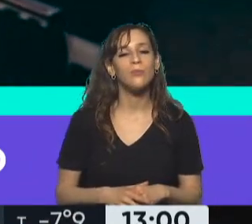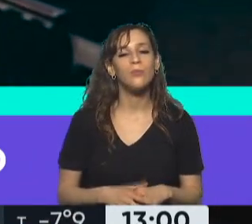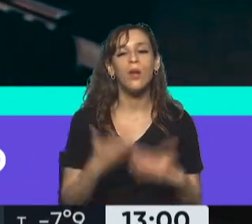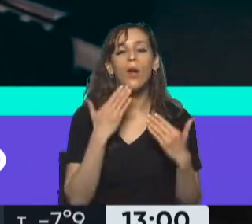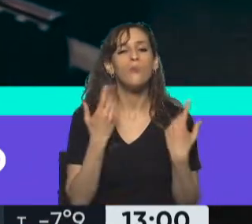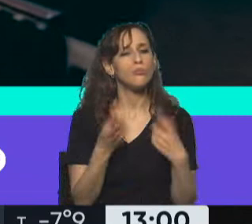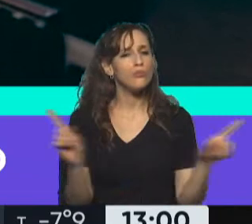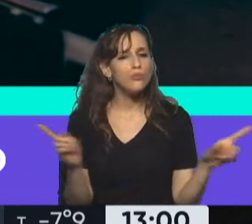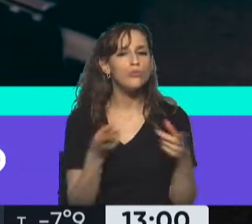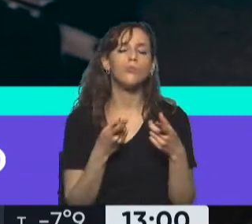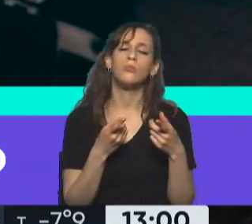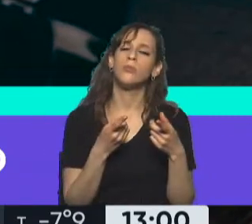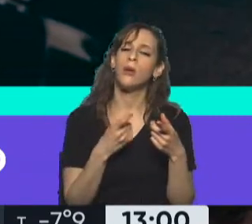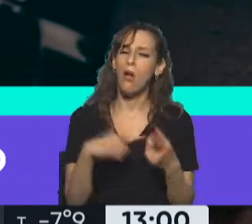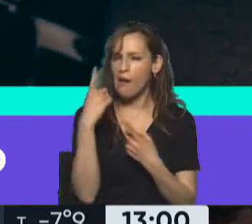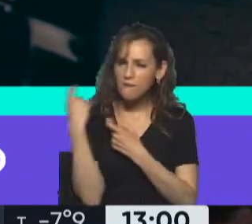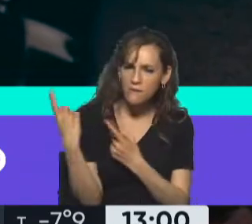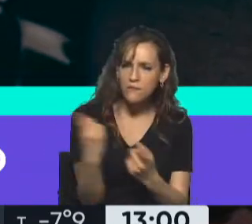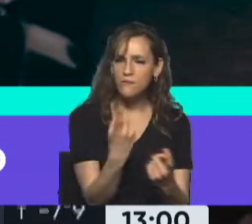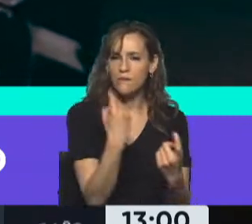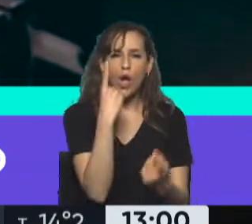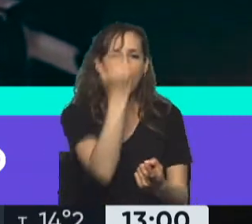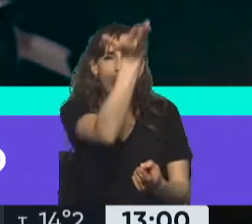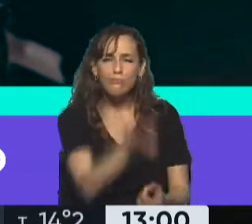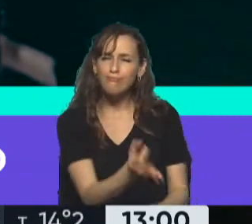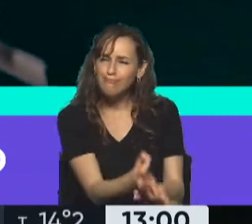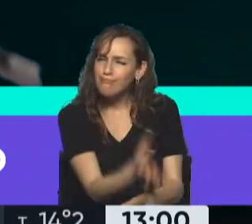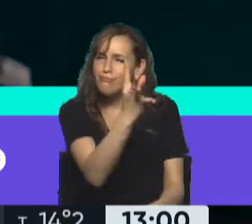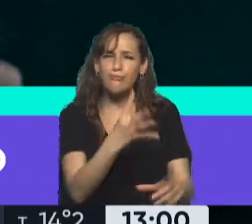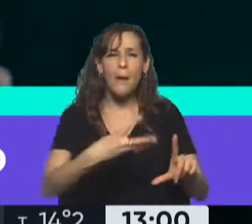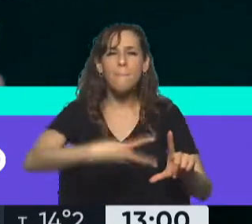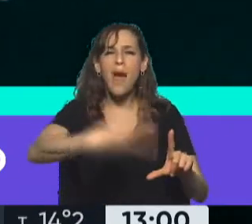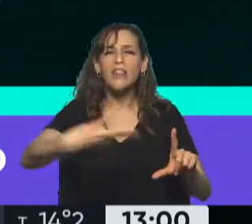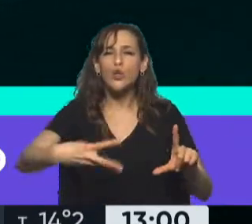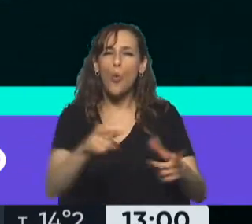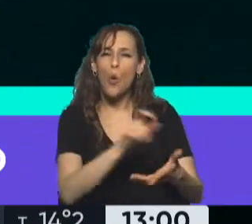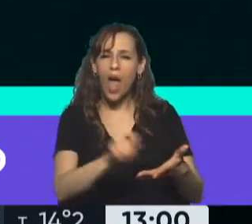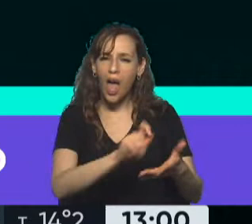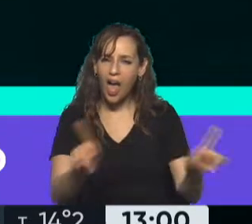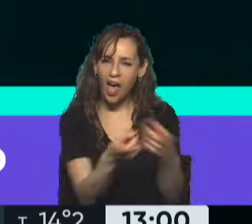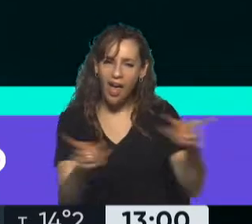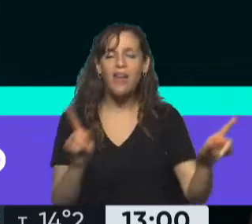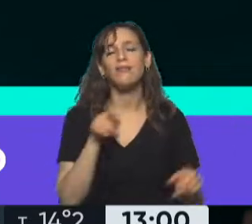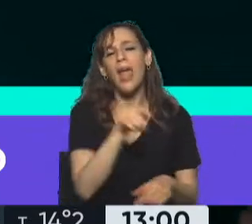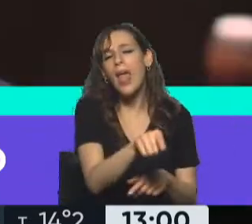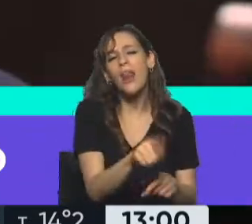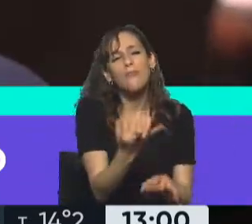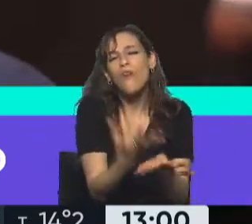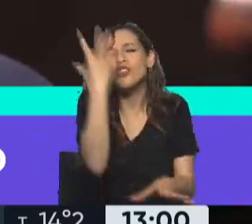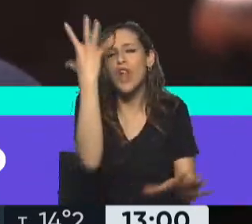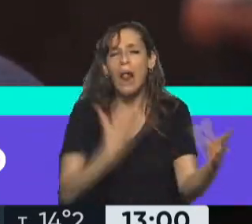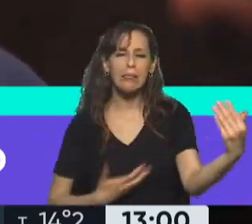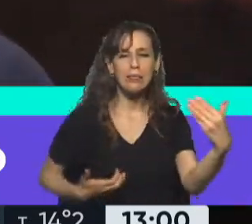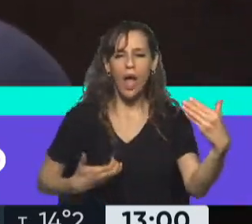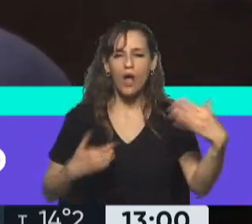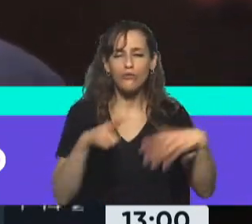maestro Colangelo, toda su experiencia, es un gran músico de partitura, es un gran improvisador también. Tiene, a mí me gusta decir, tiene el tango en los dedos, tiene el tango en las